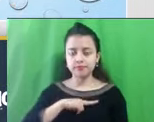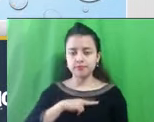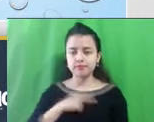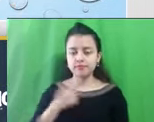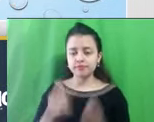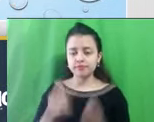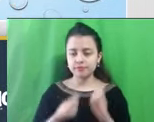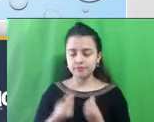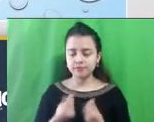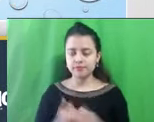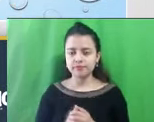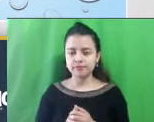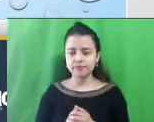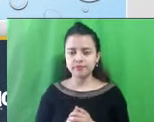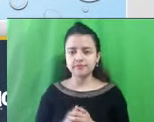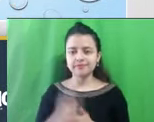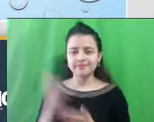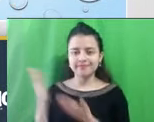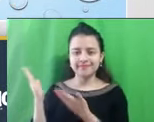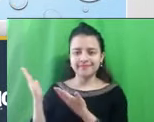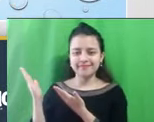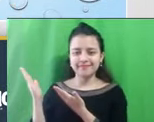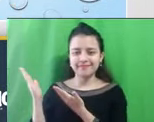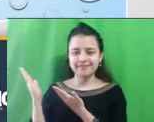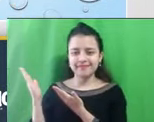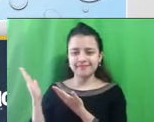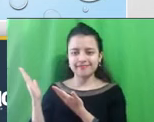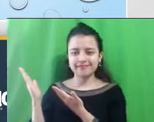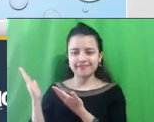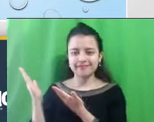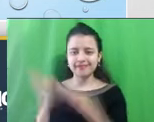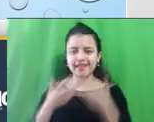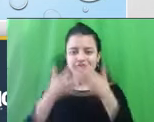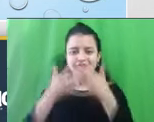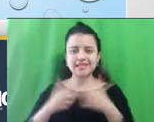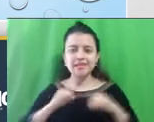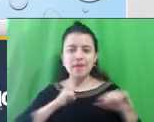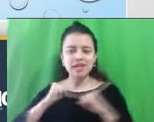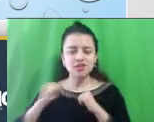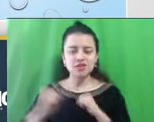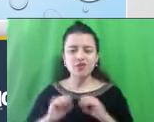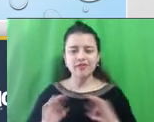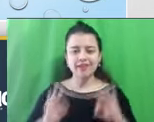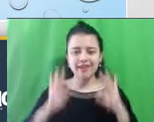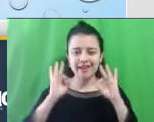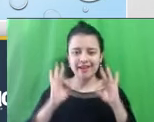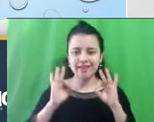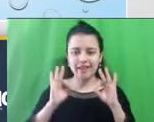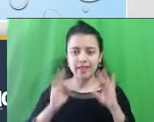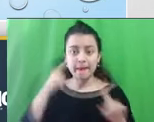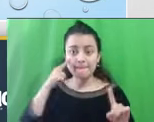el sistema de gestión de calidad hemos nosotros definido lo que es nuestra misión y nuestra visión.